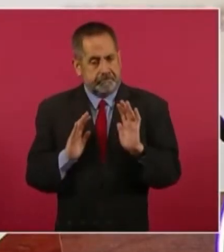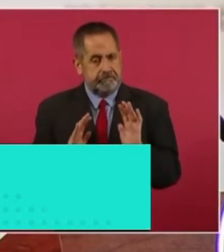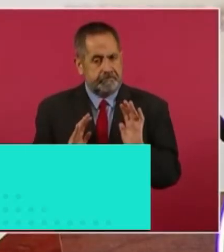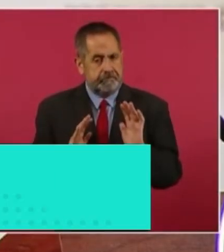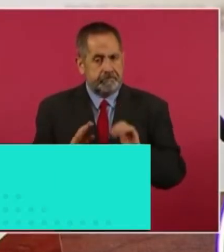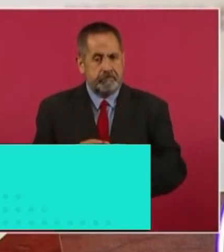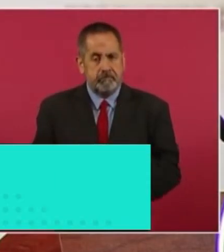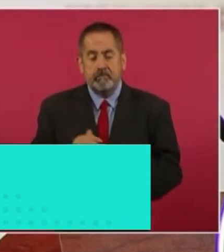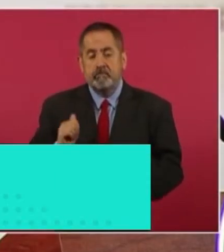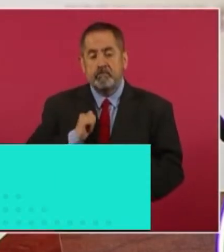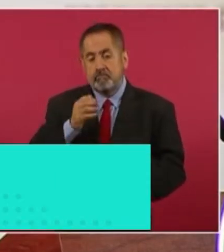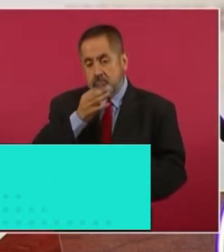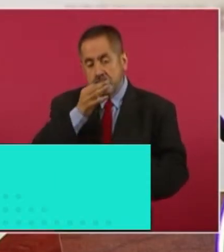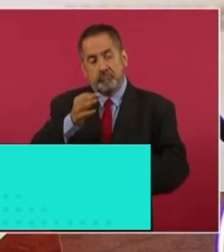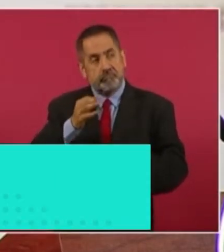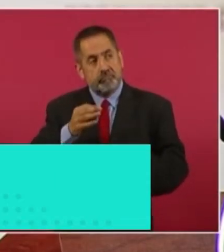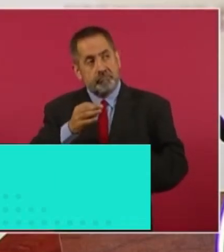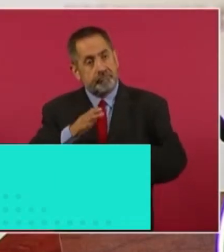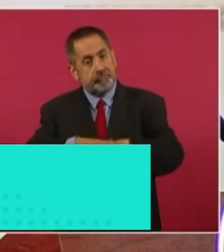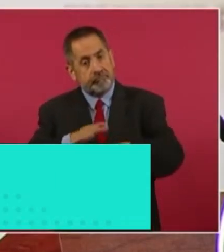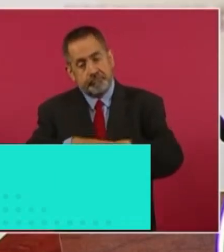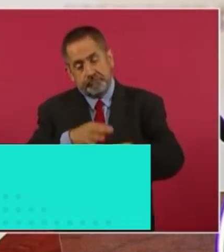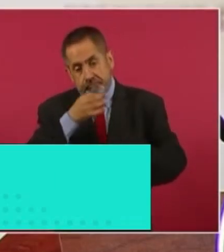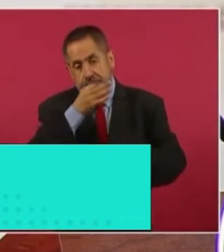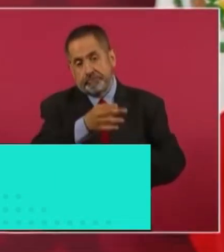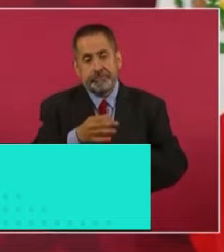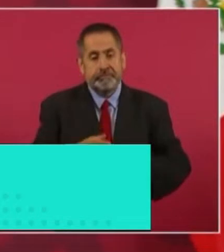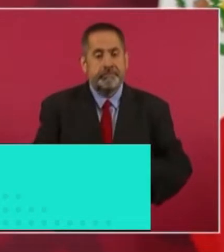quiero aprovechar para enviar mi